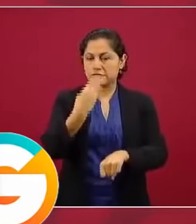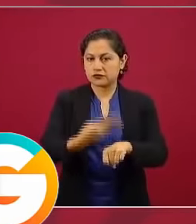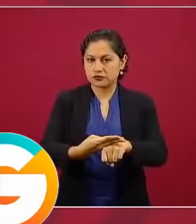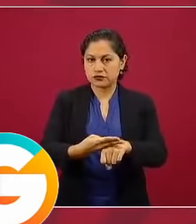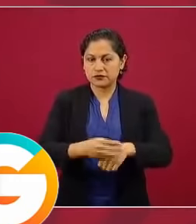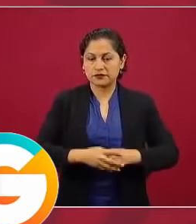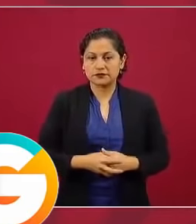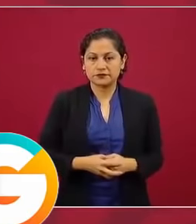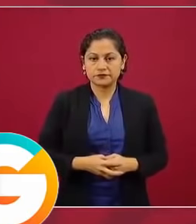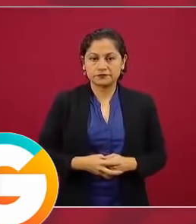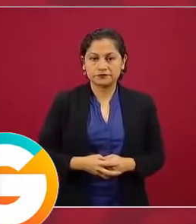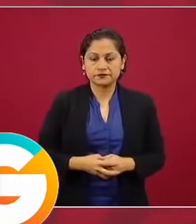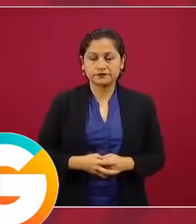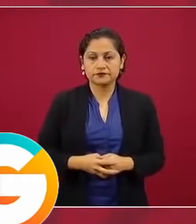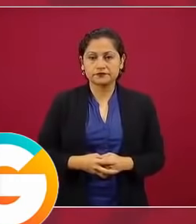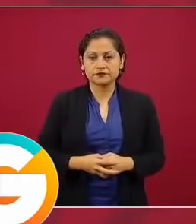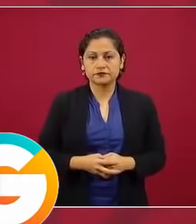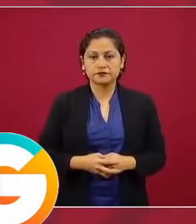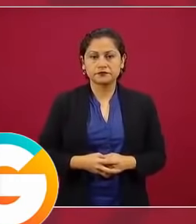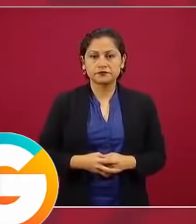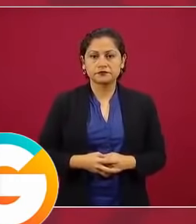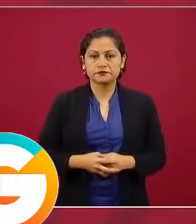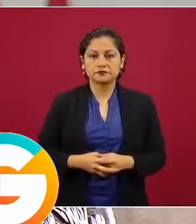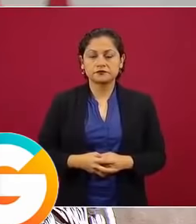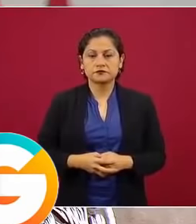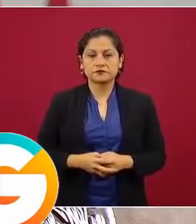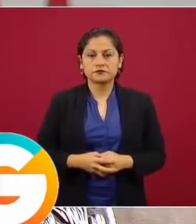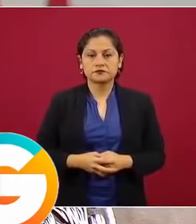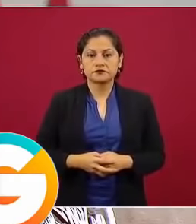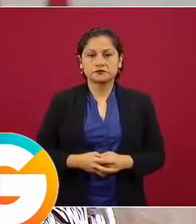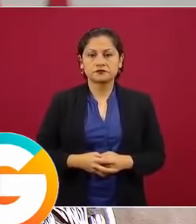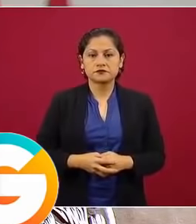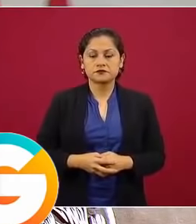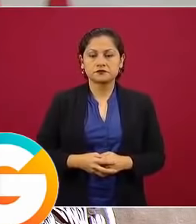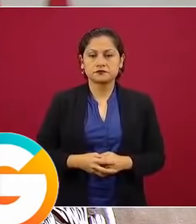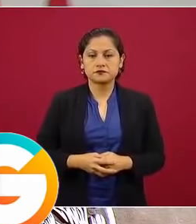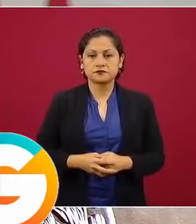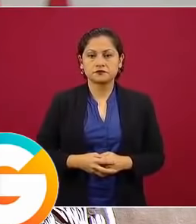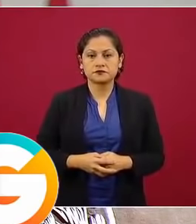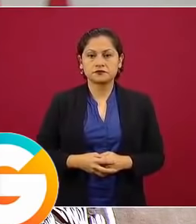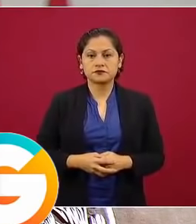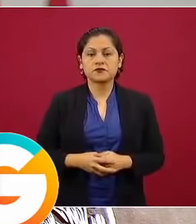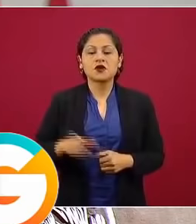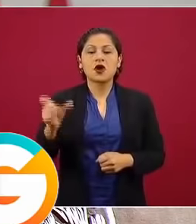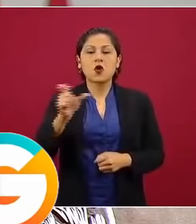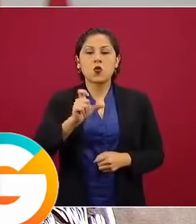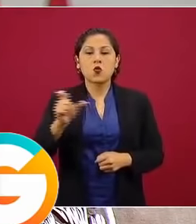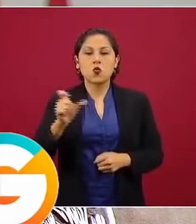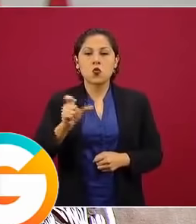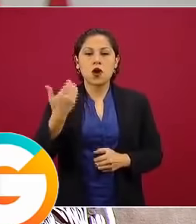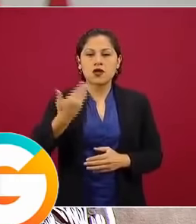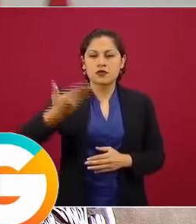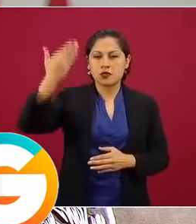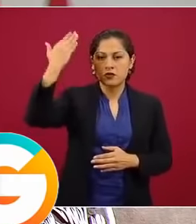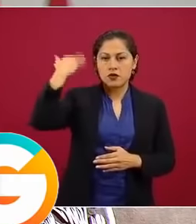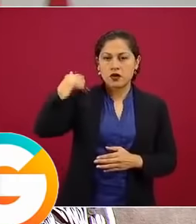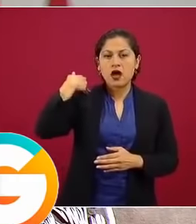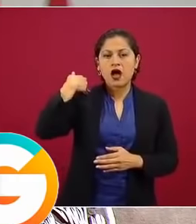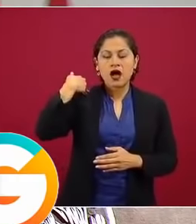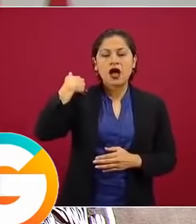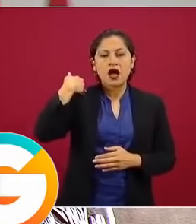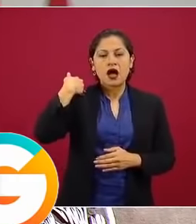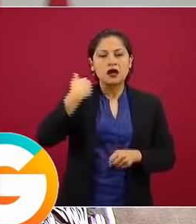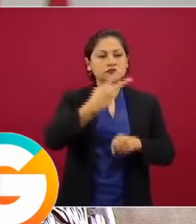acuerdos luego de haberse llevado a cabo la licitación y el